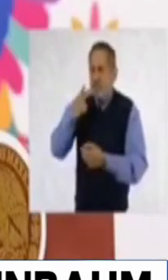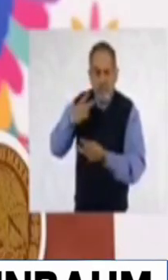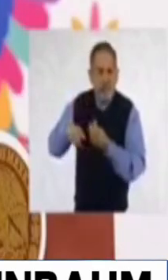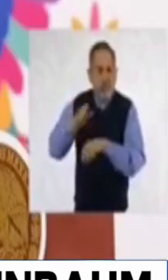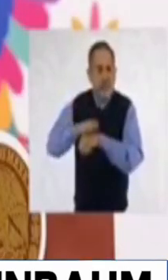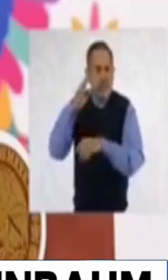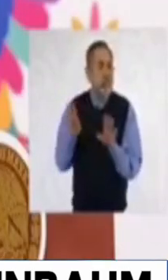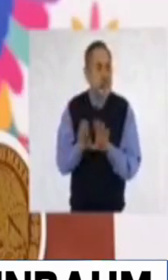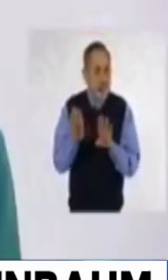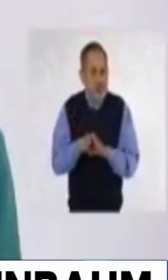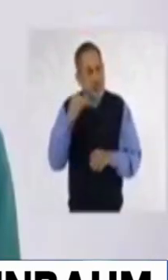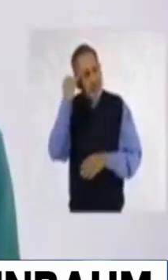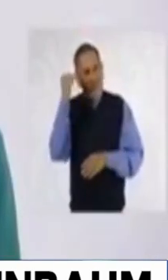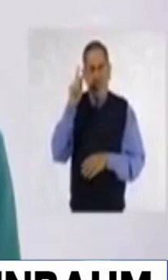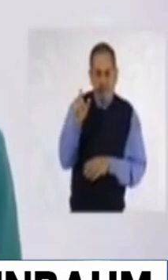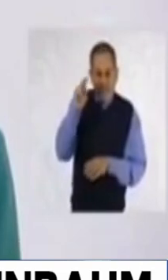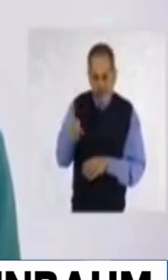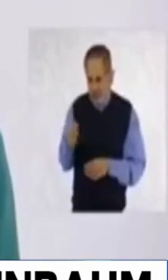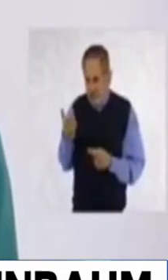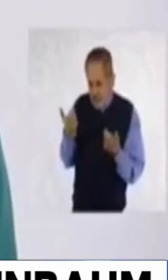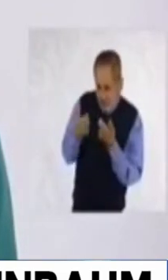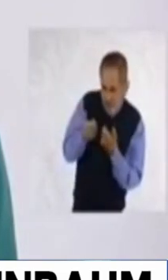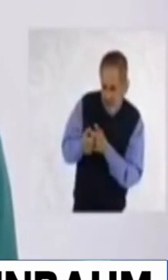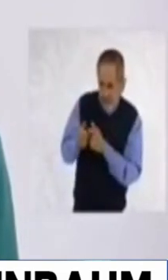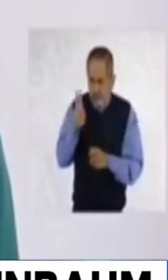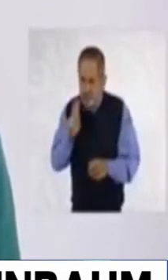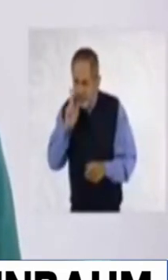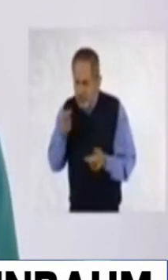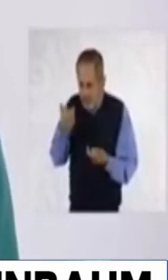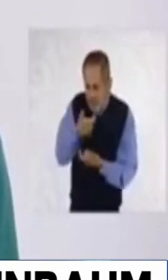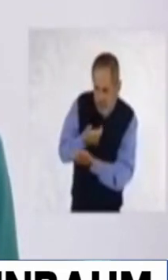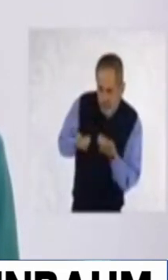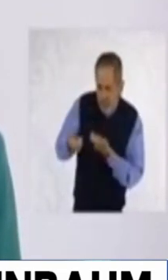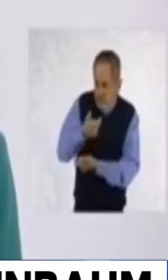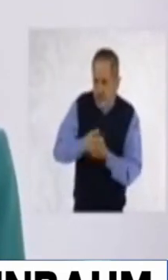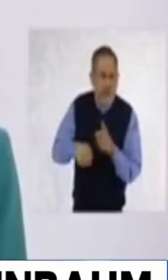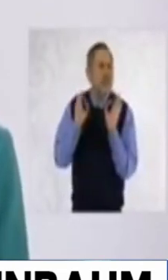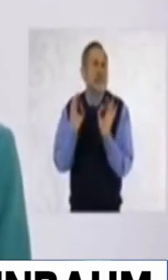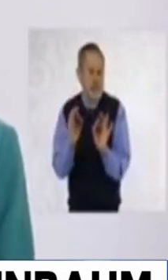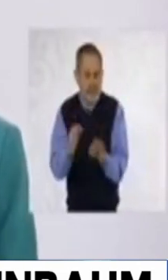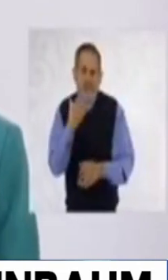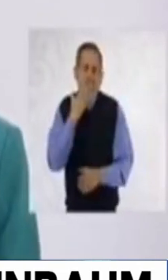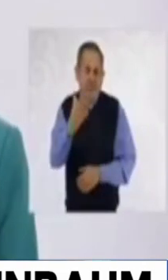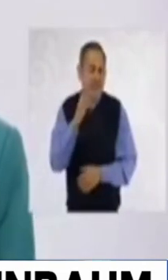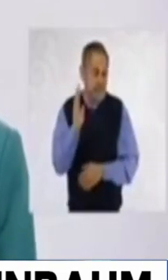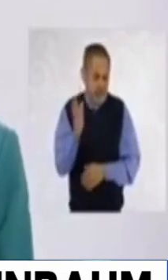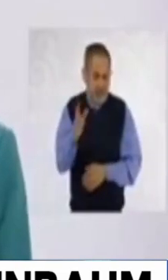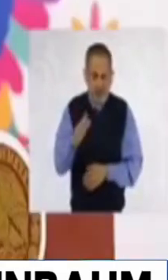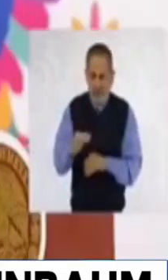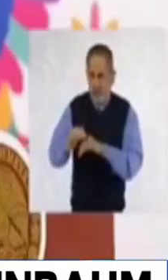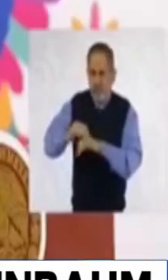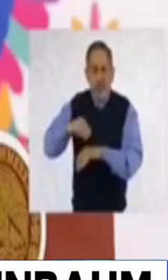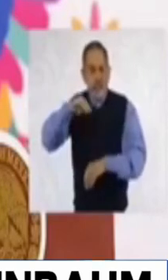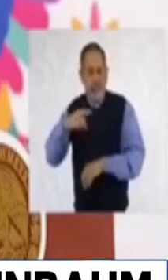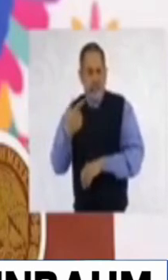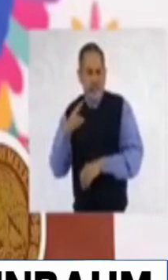Sheinbaum, quien claramente acaparó los reflectores. Testigos aseguraron que Noboa evitó acercarse a la mandataria